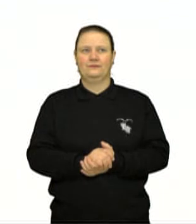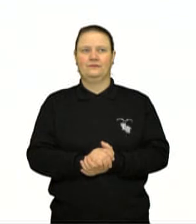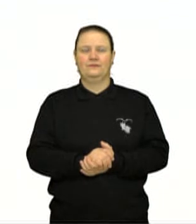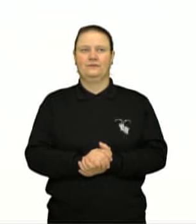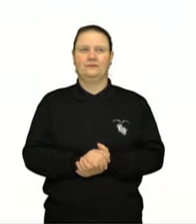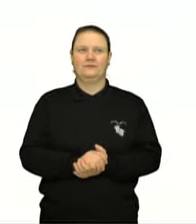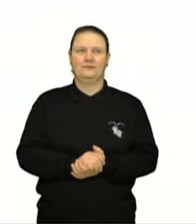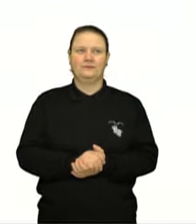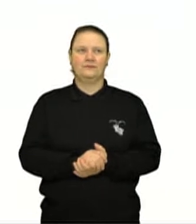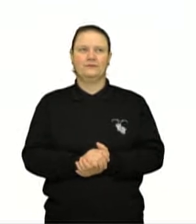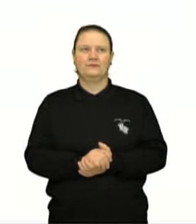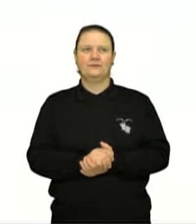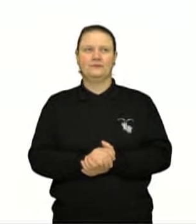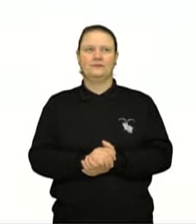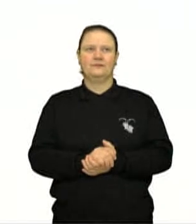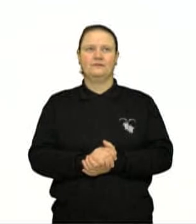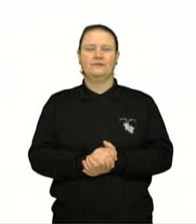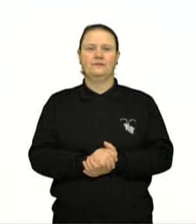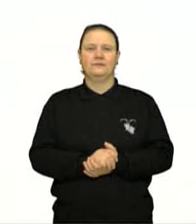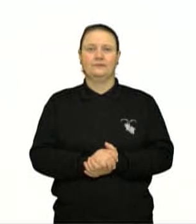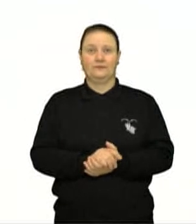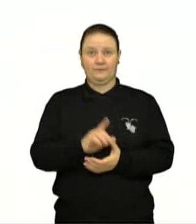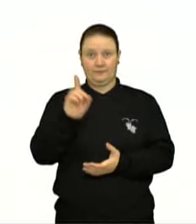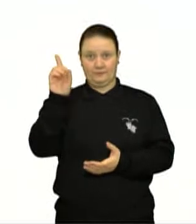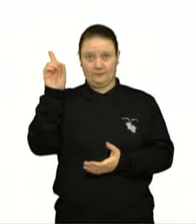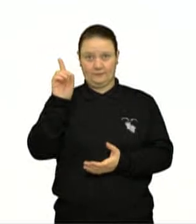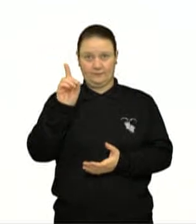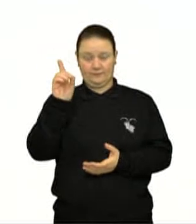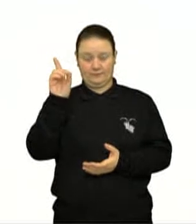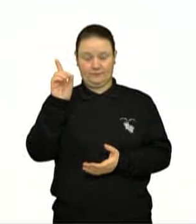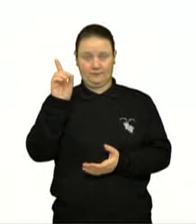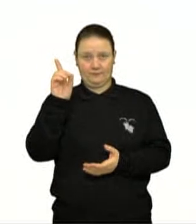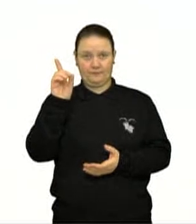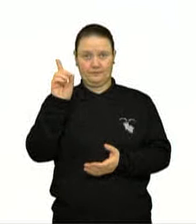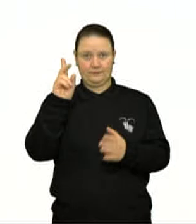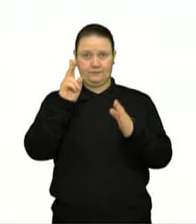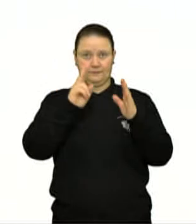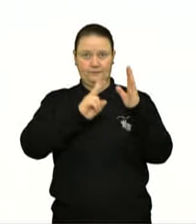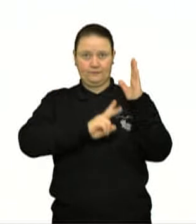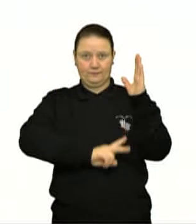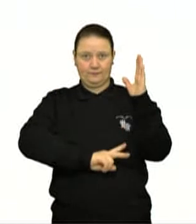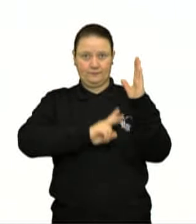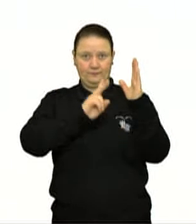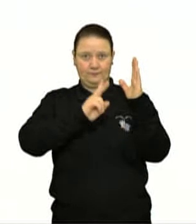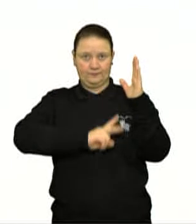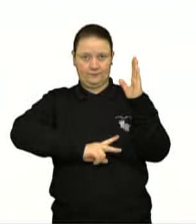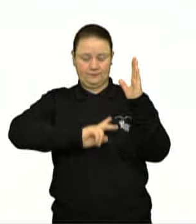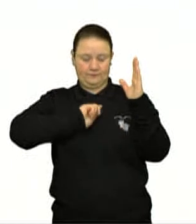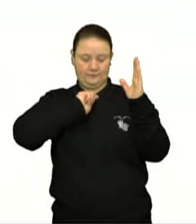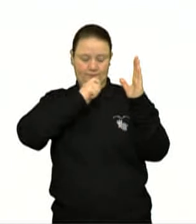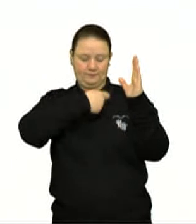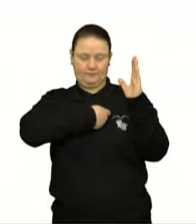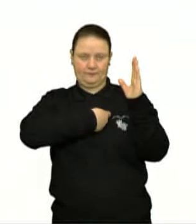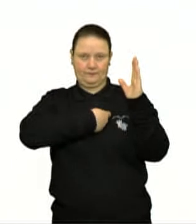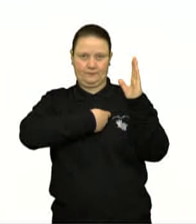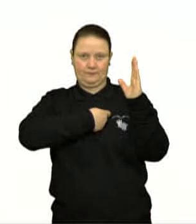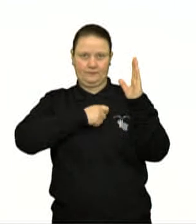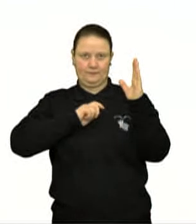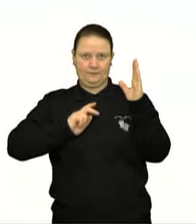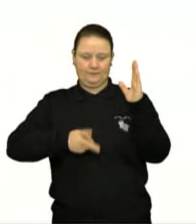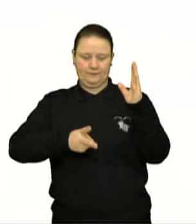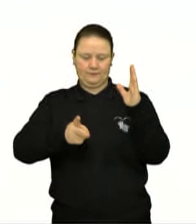charlando. En esos encuentros es frecuente escuchar los típicos chistes sobre argentinos